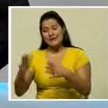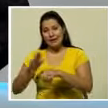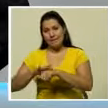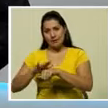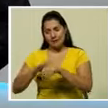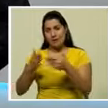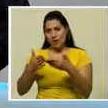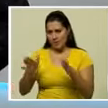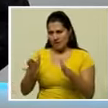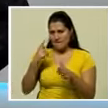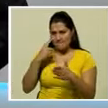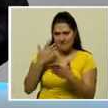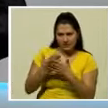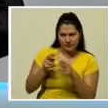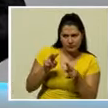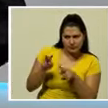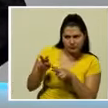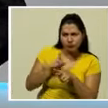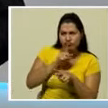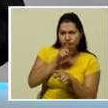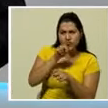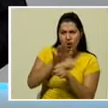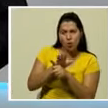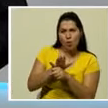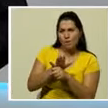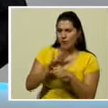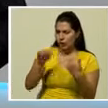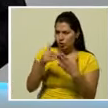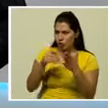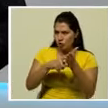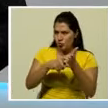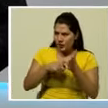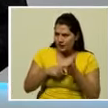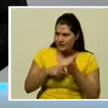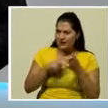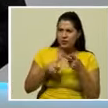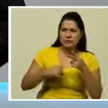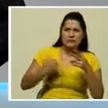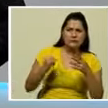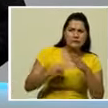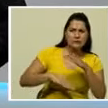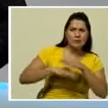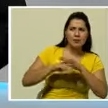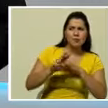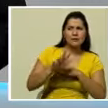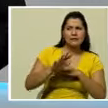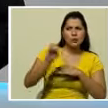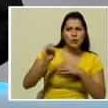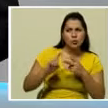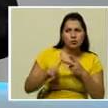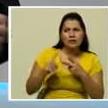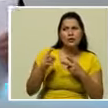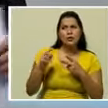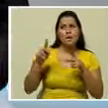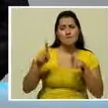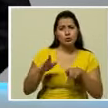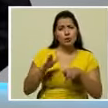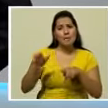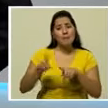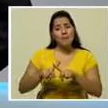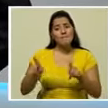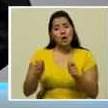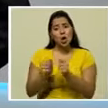estén cumpliendo al pie de la letra en la cantidad de gente, en funcionar al 25%, en que se programen solamente por citas y que haya todo un